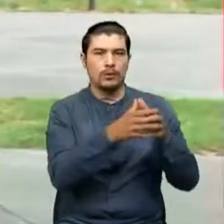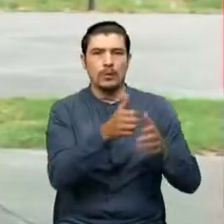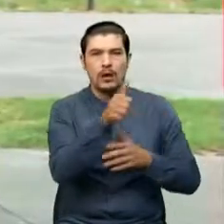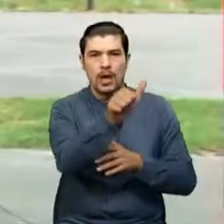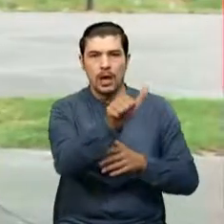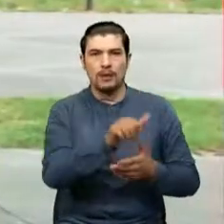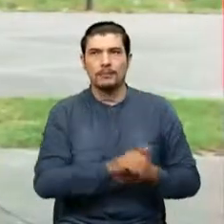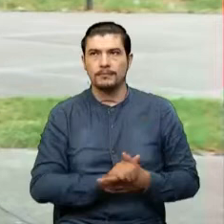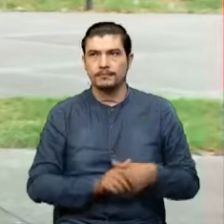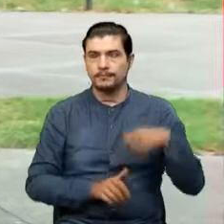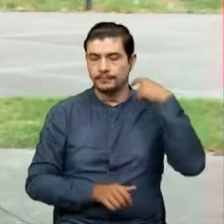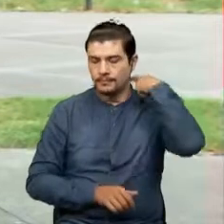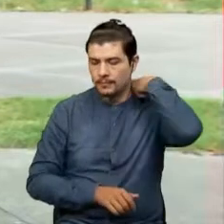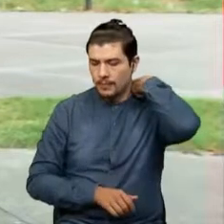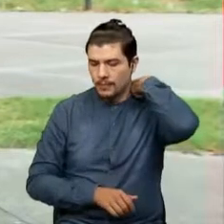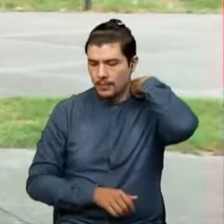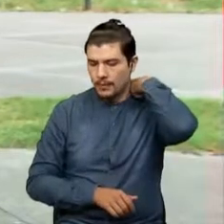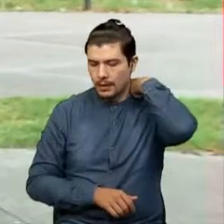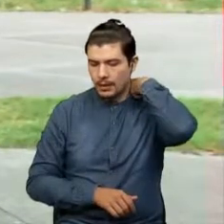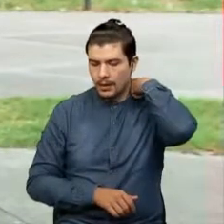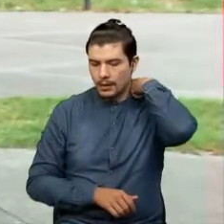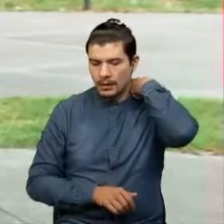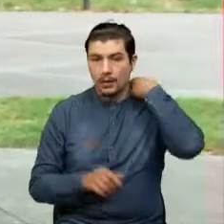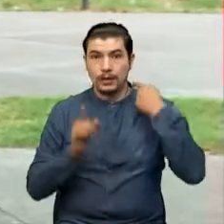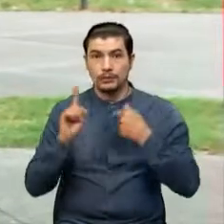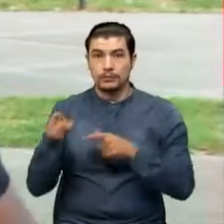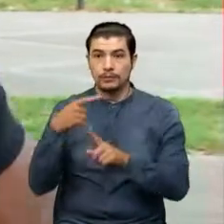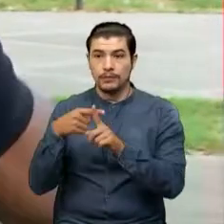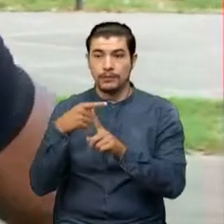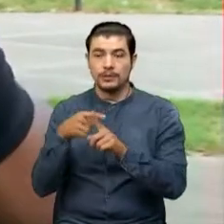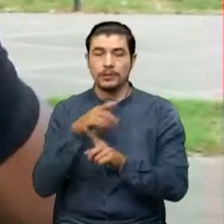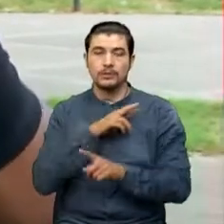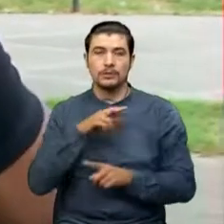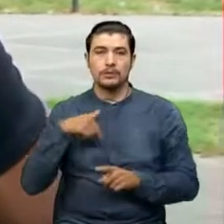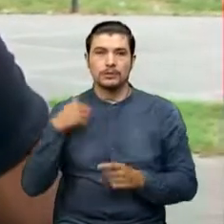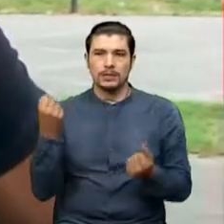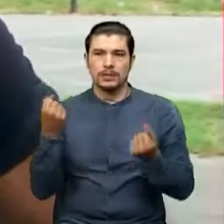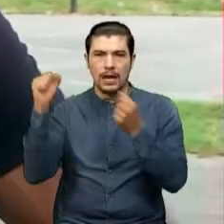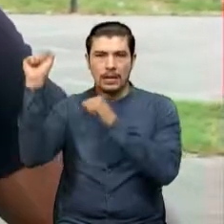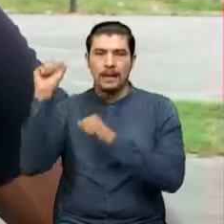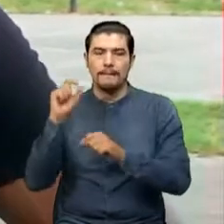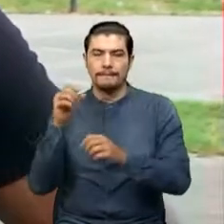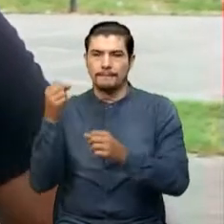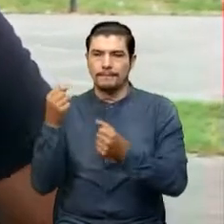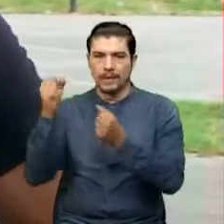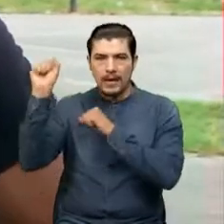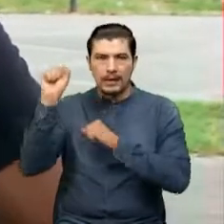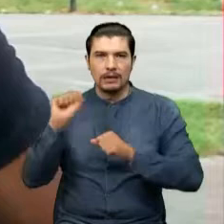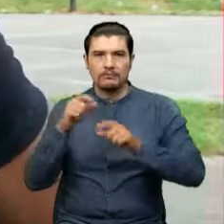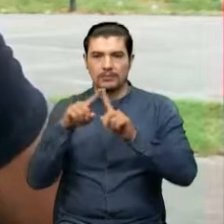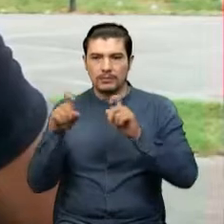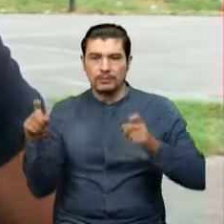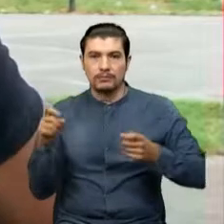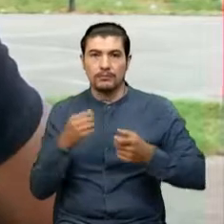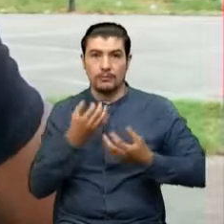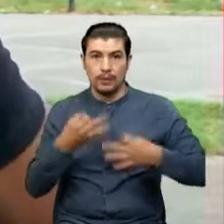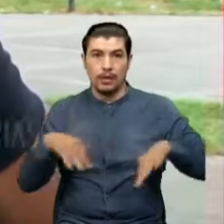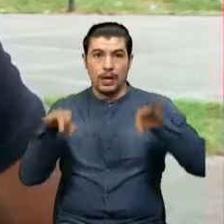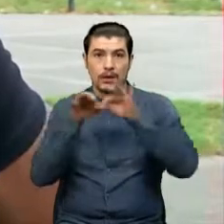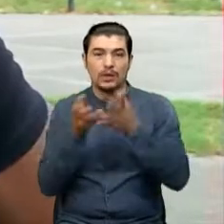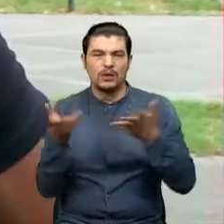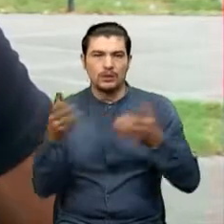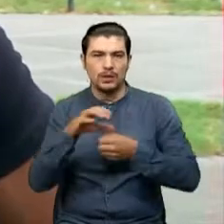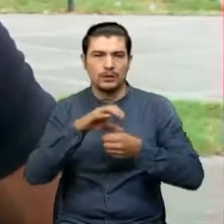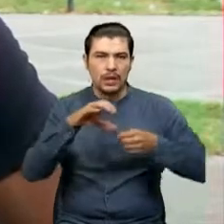ya que nosotros hemos conseguido victoria es muy importante con la ciudad de cali en villavicencio por ahí donde los